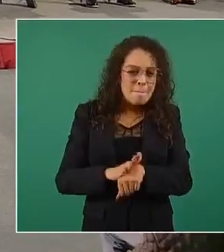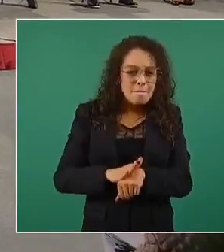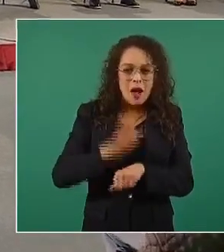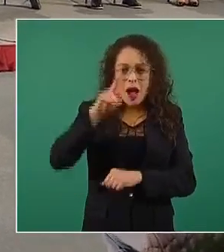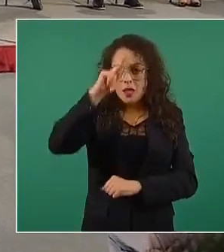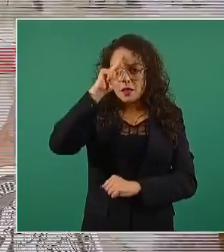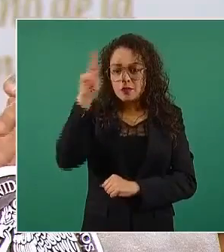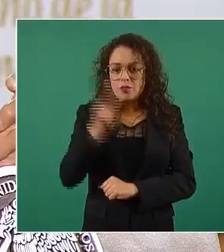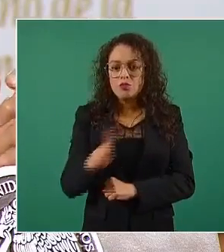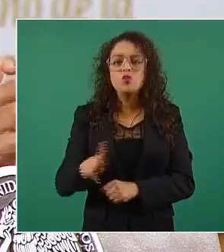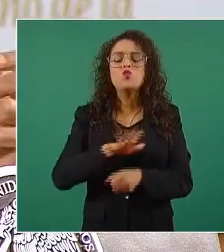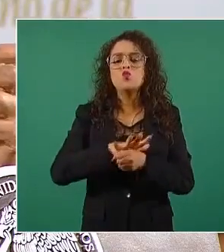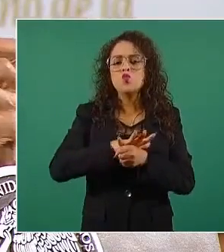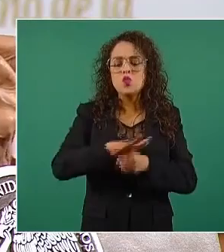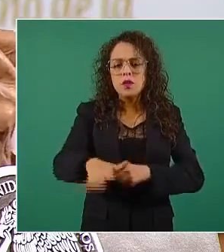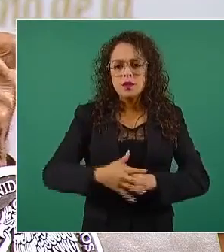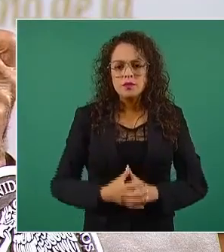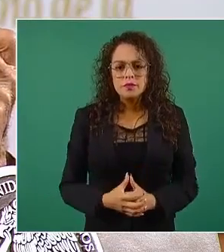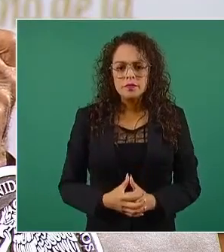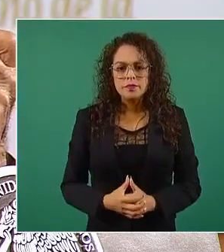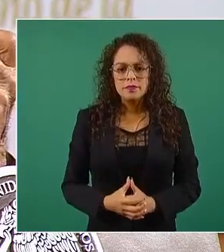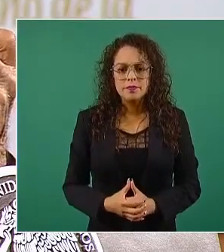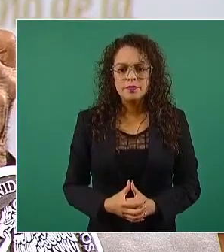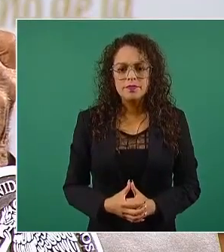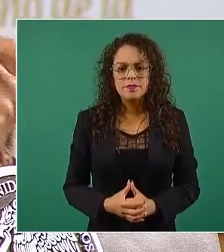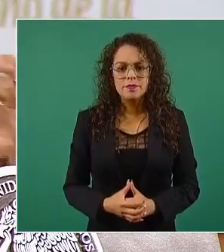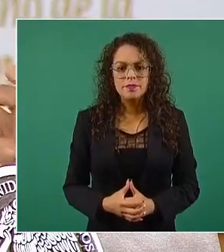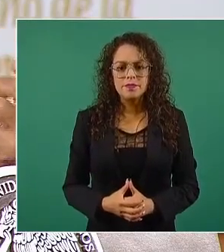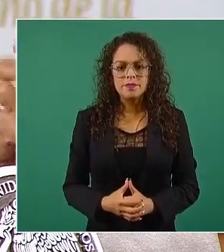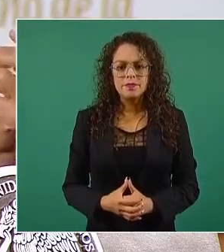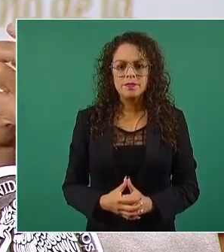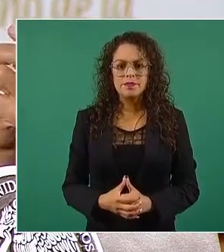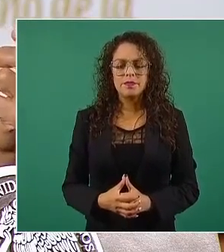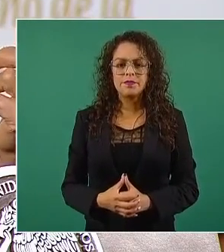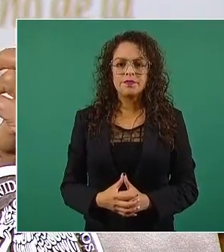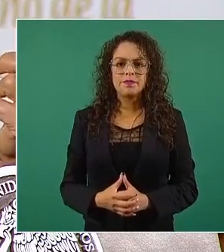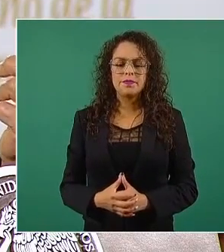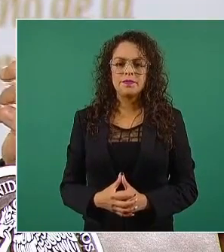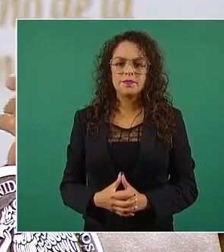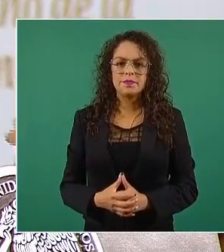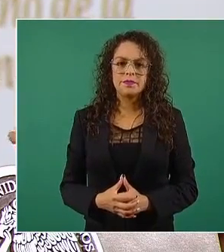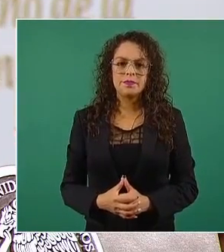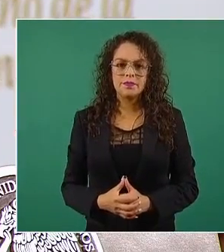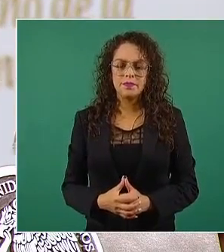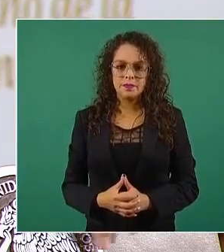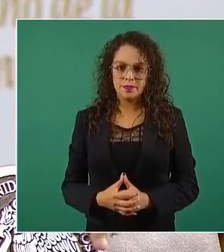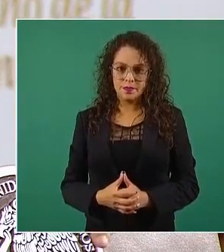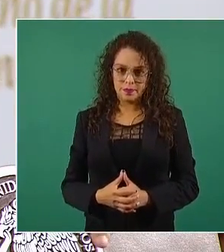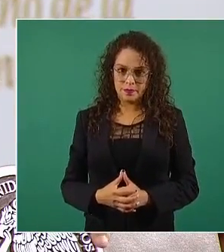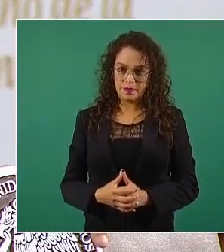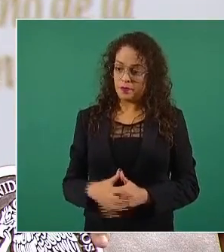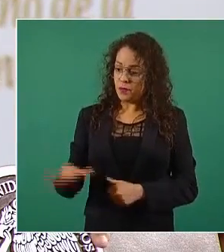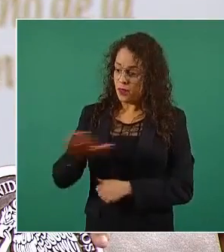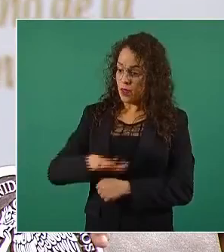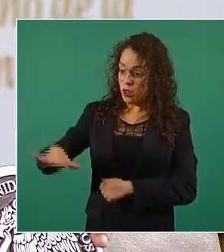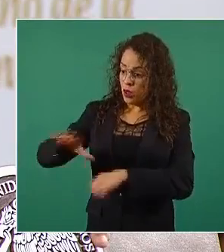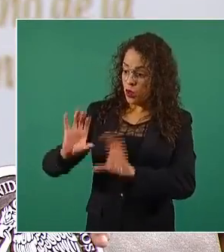es que la confianza en los instructores